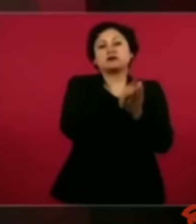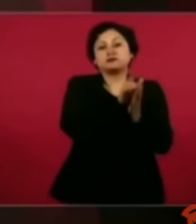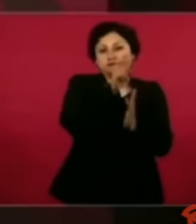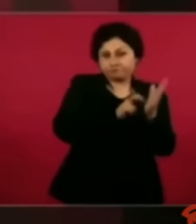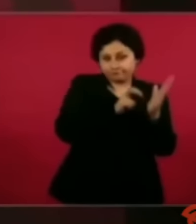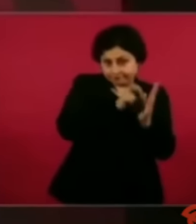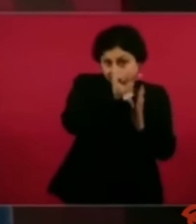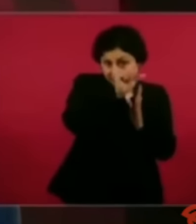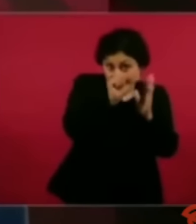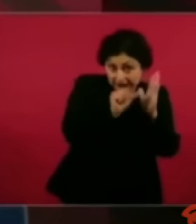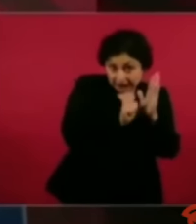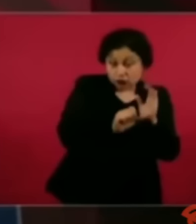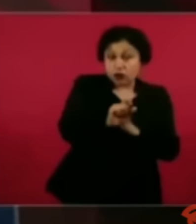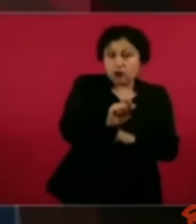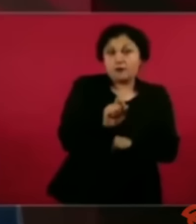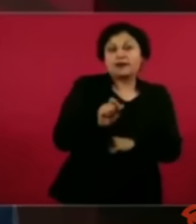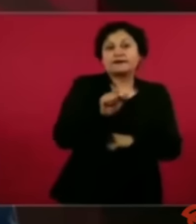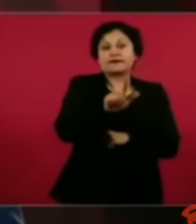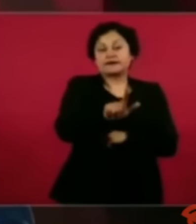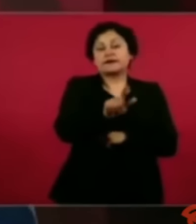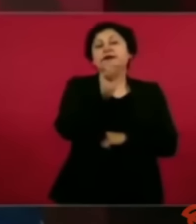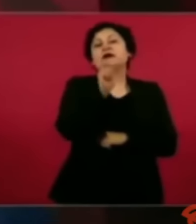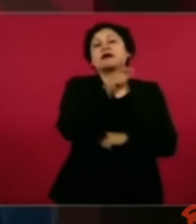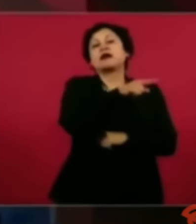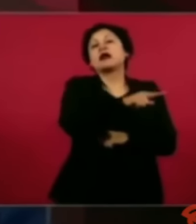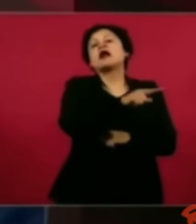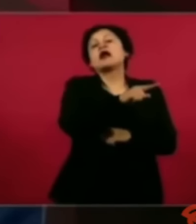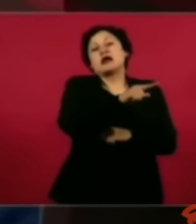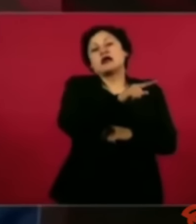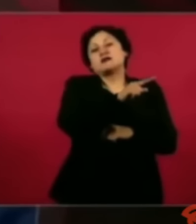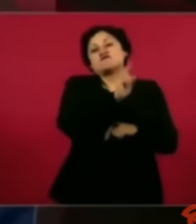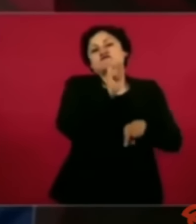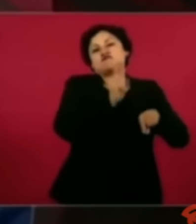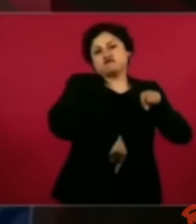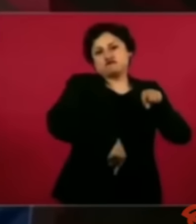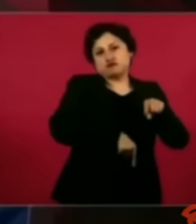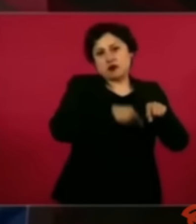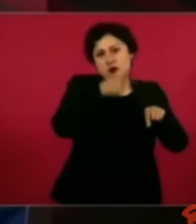para desaparecer el ejido,